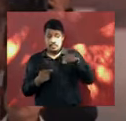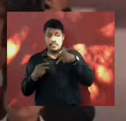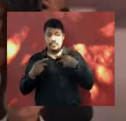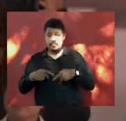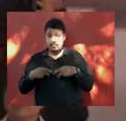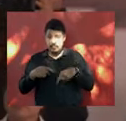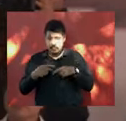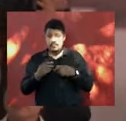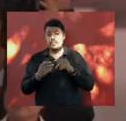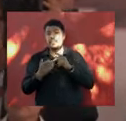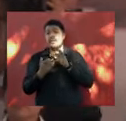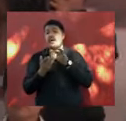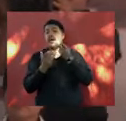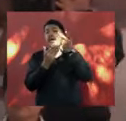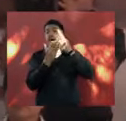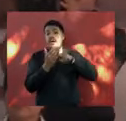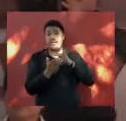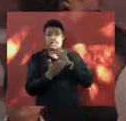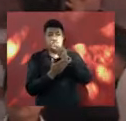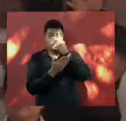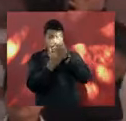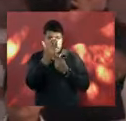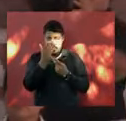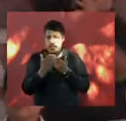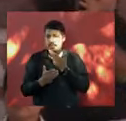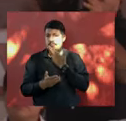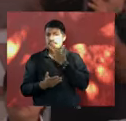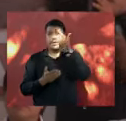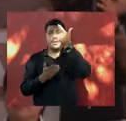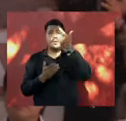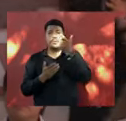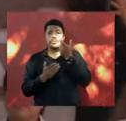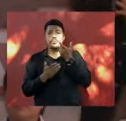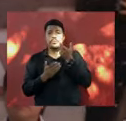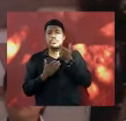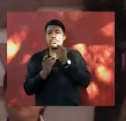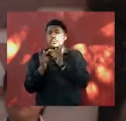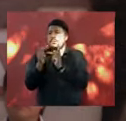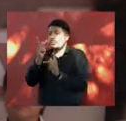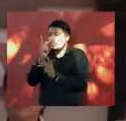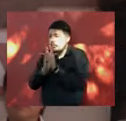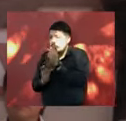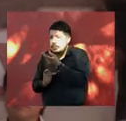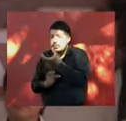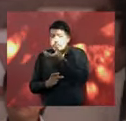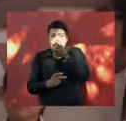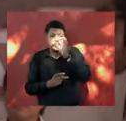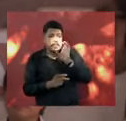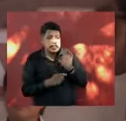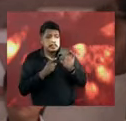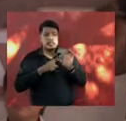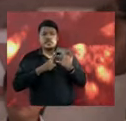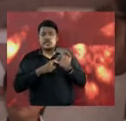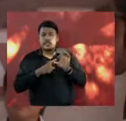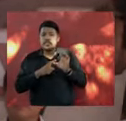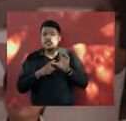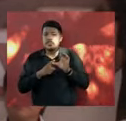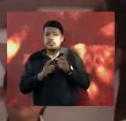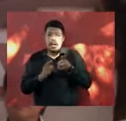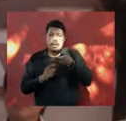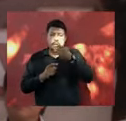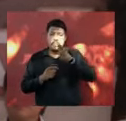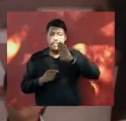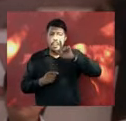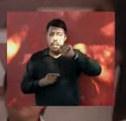de mejoramiento de vivienda con créditos blandos, de tal manera que la gente pueda acceder a un crédito